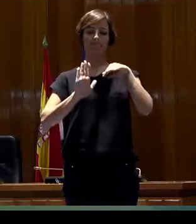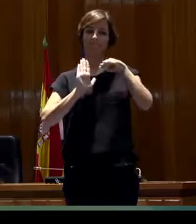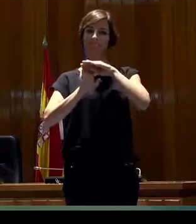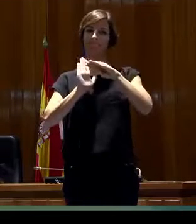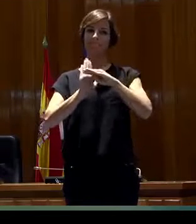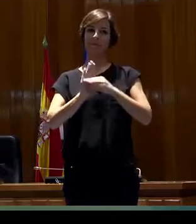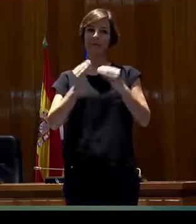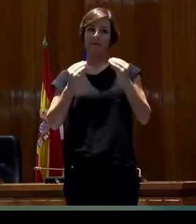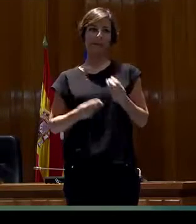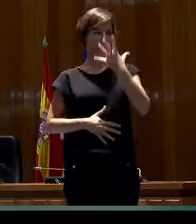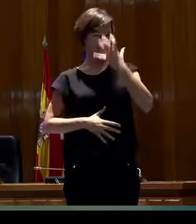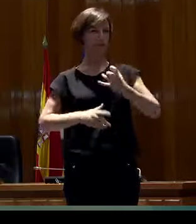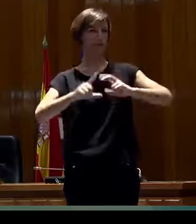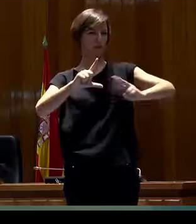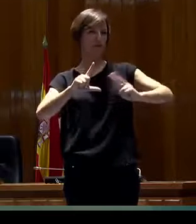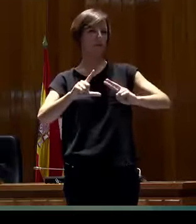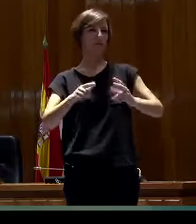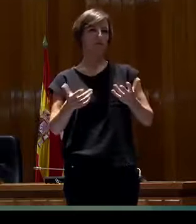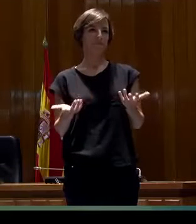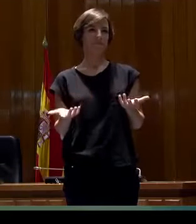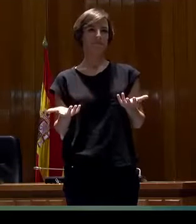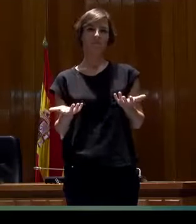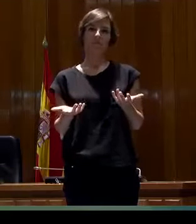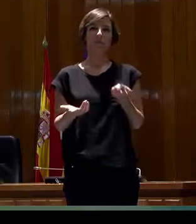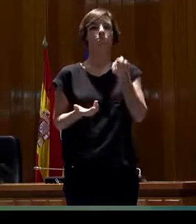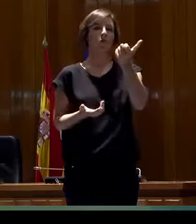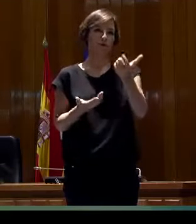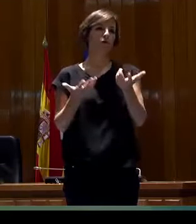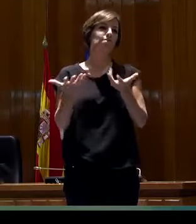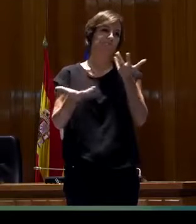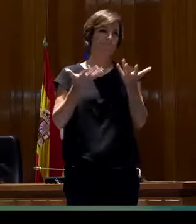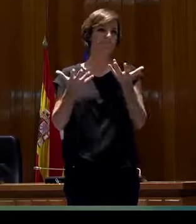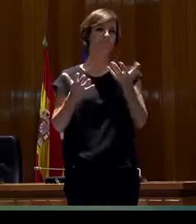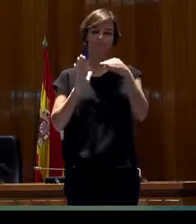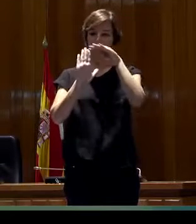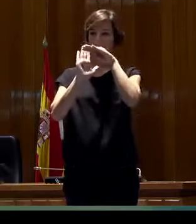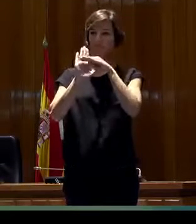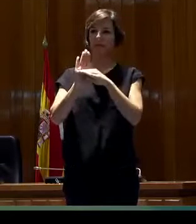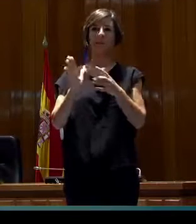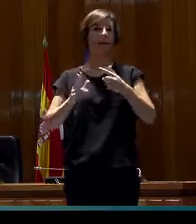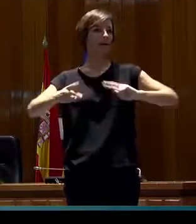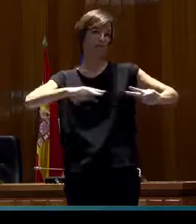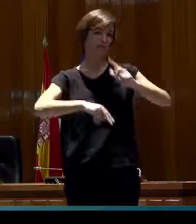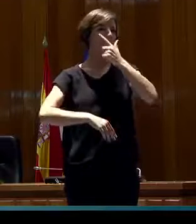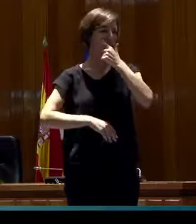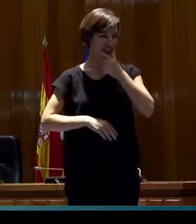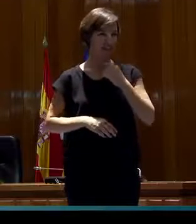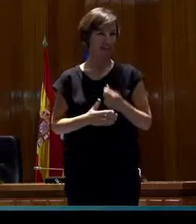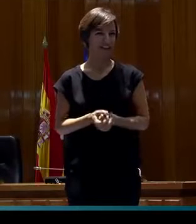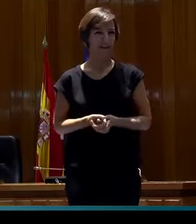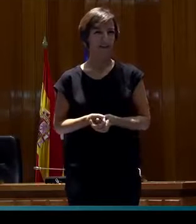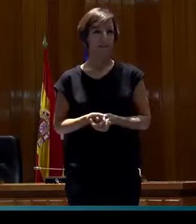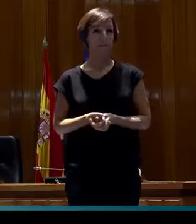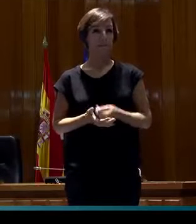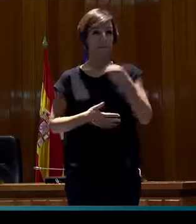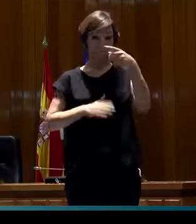al servicio y, bueno, tener una serie de condiciones que favorezcan la interpretación.